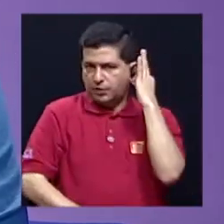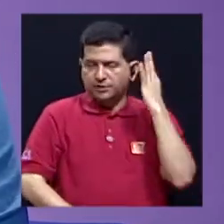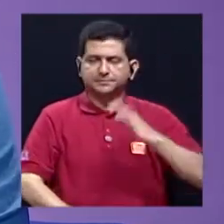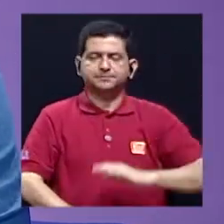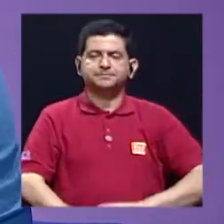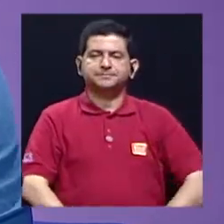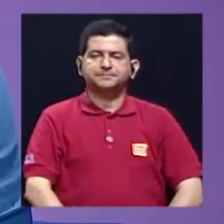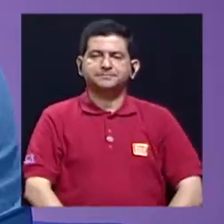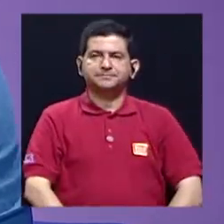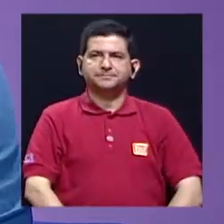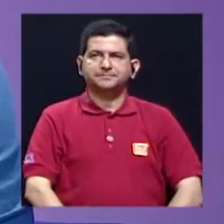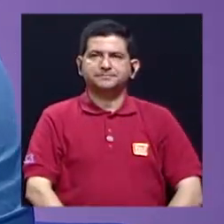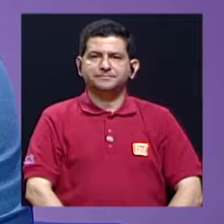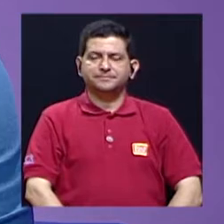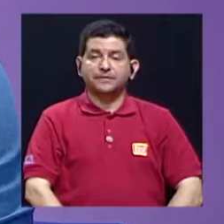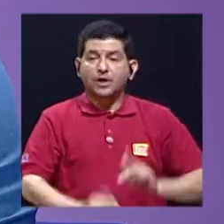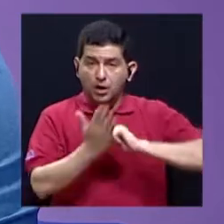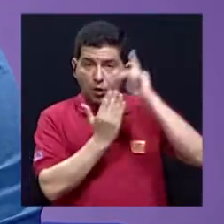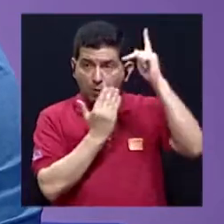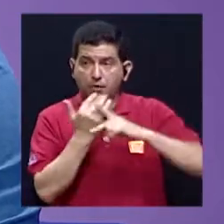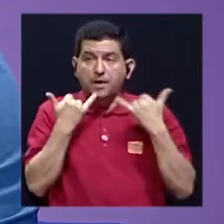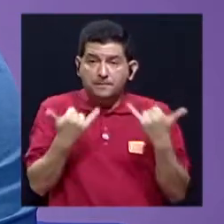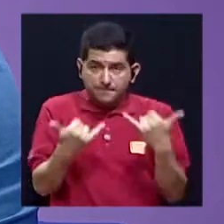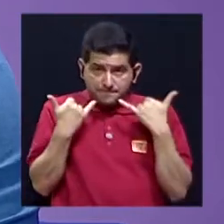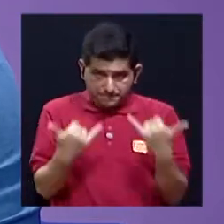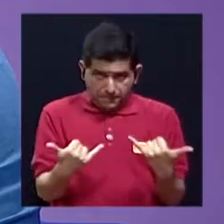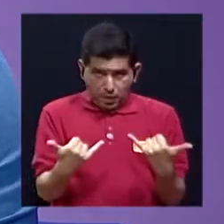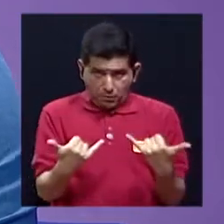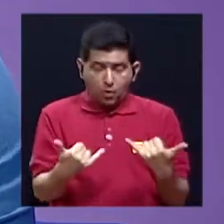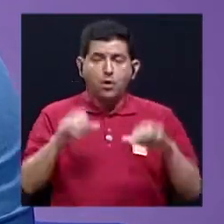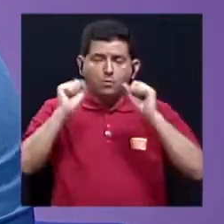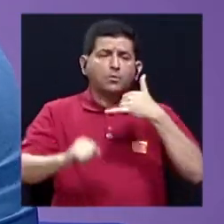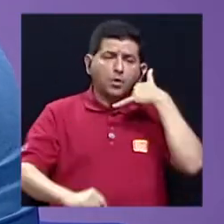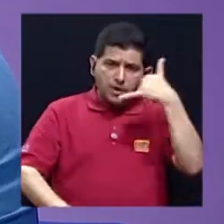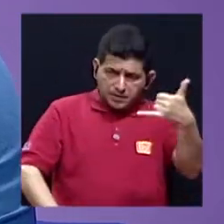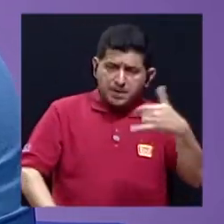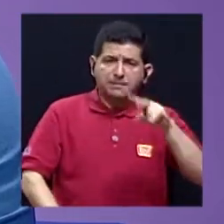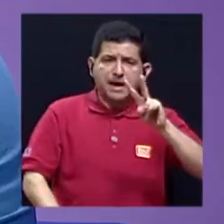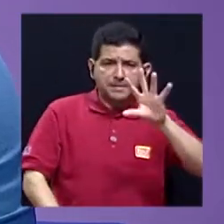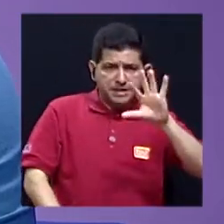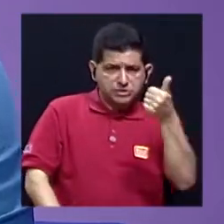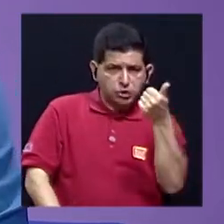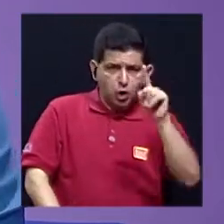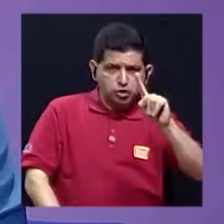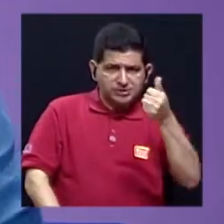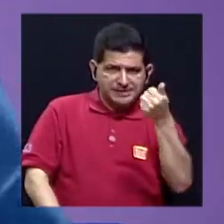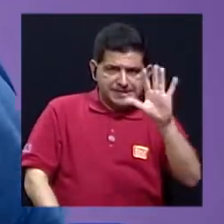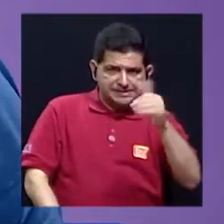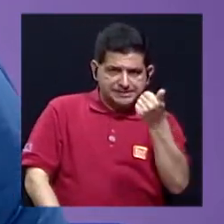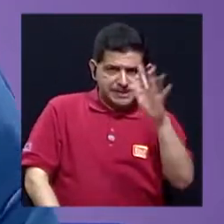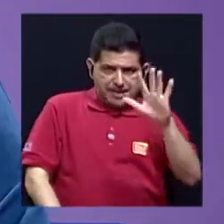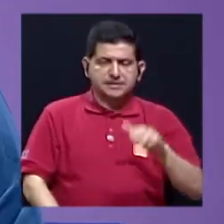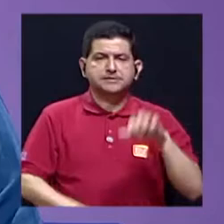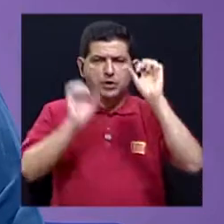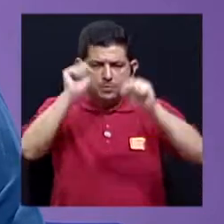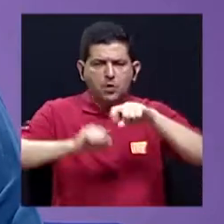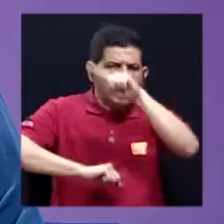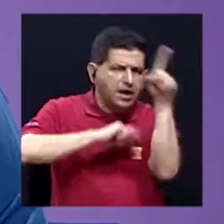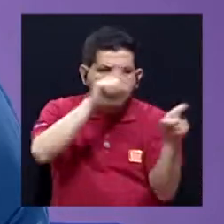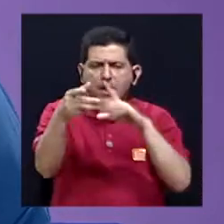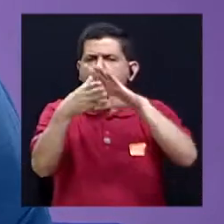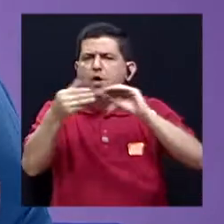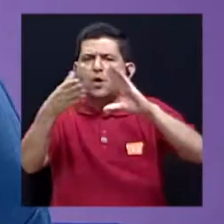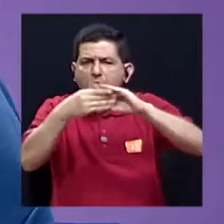femeninas. Es un programa en vivo. Puede llamarnos al 25 11 15 15 para hacer sus